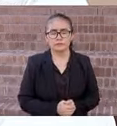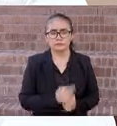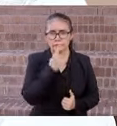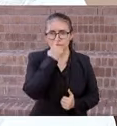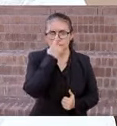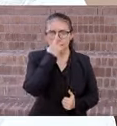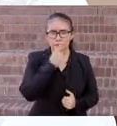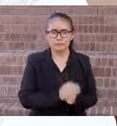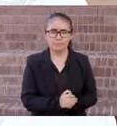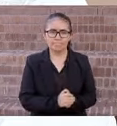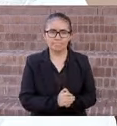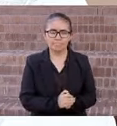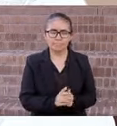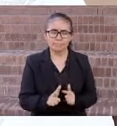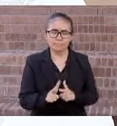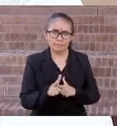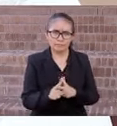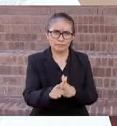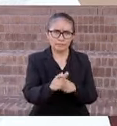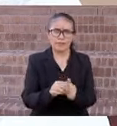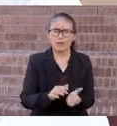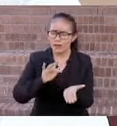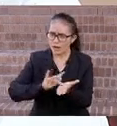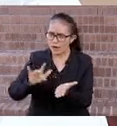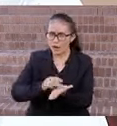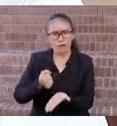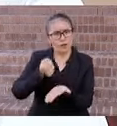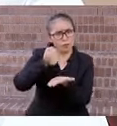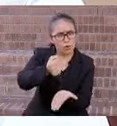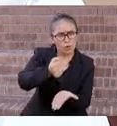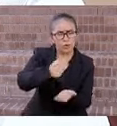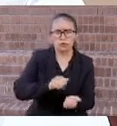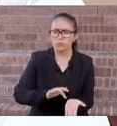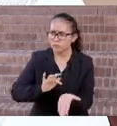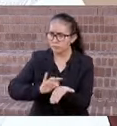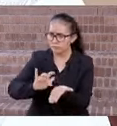van a seguir llegando ayudas apoyos